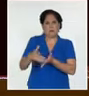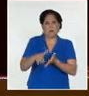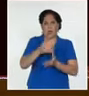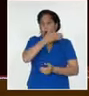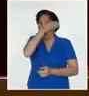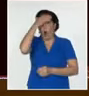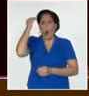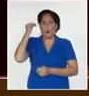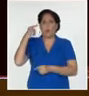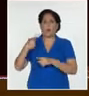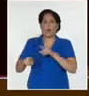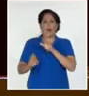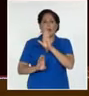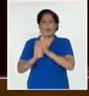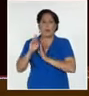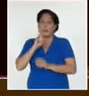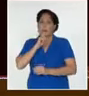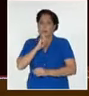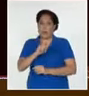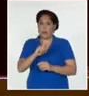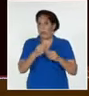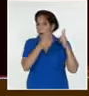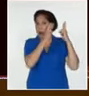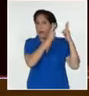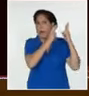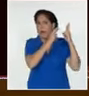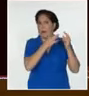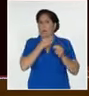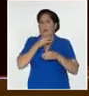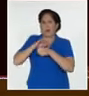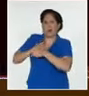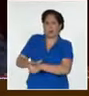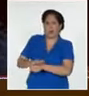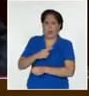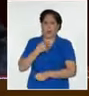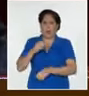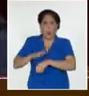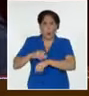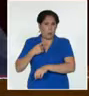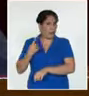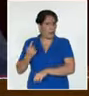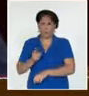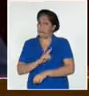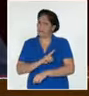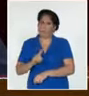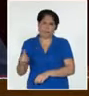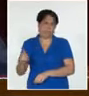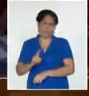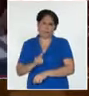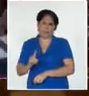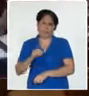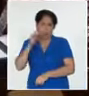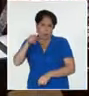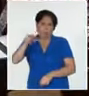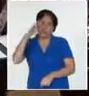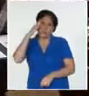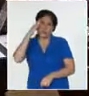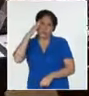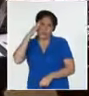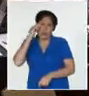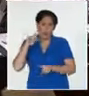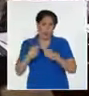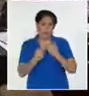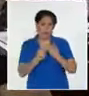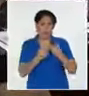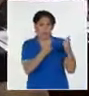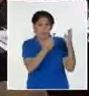al subdesarrollo. Y no precisamente por nuestra culpa, aunque hayan escrito otra historia pretendiendo que lo creamos